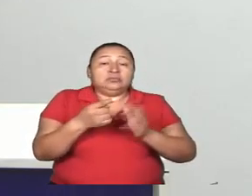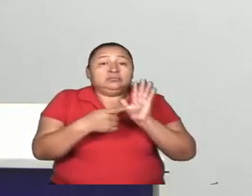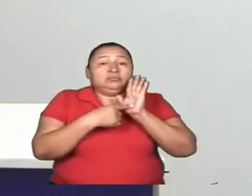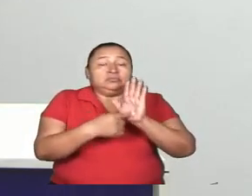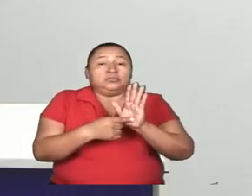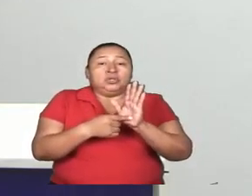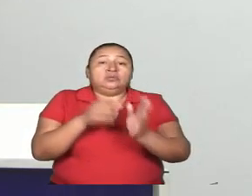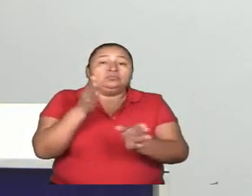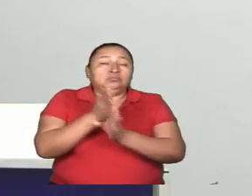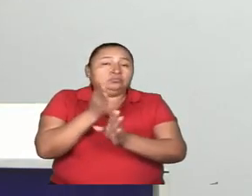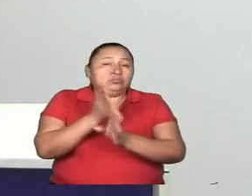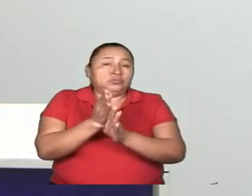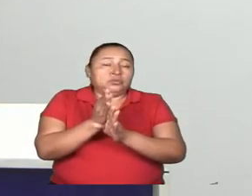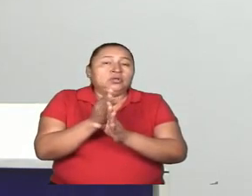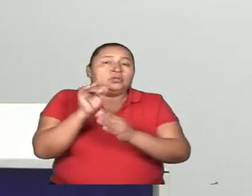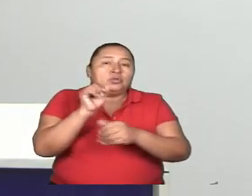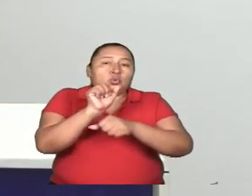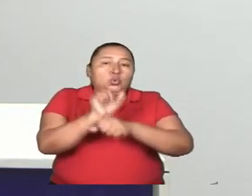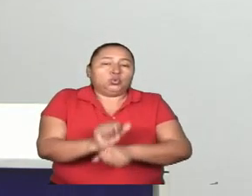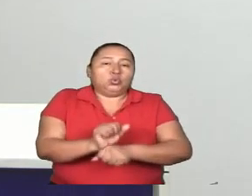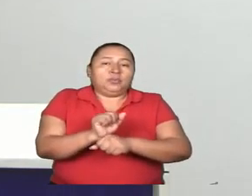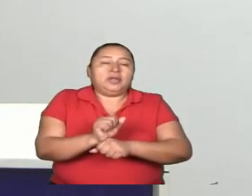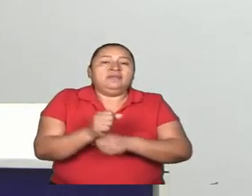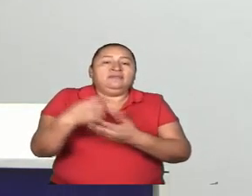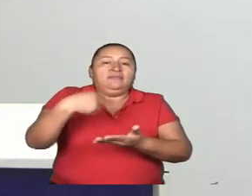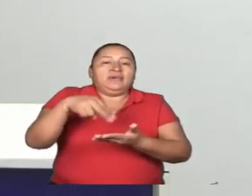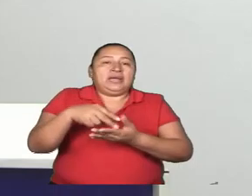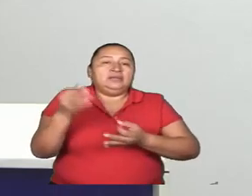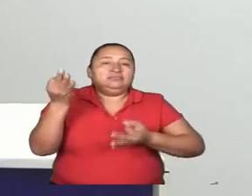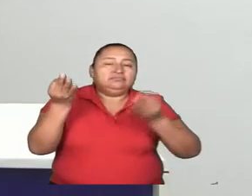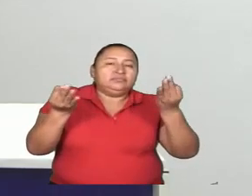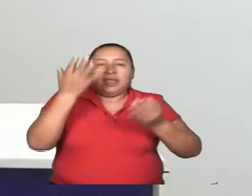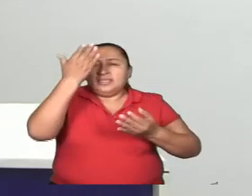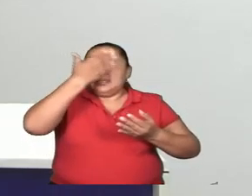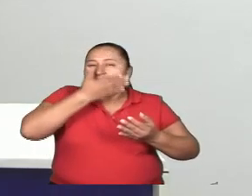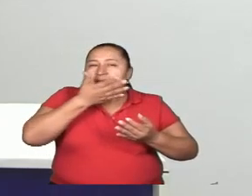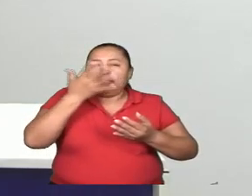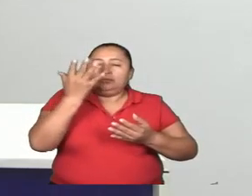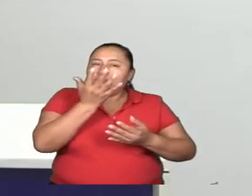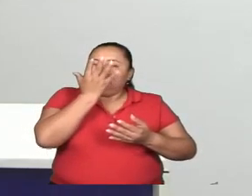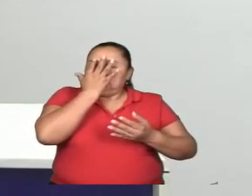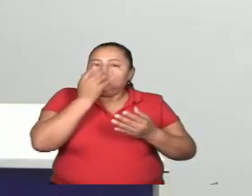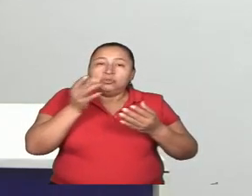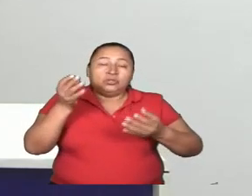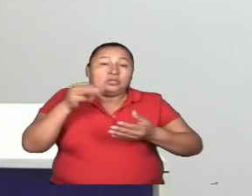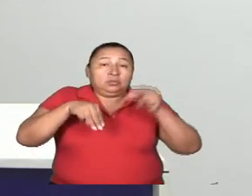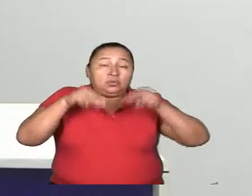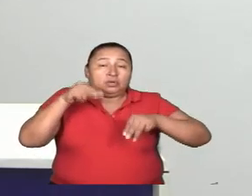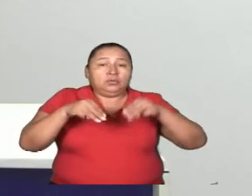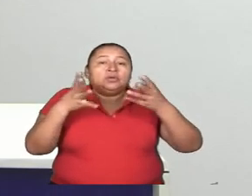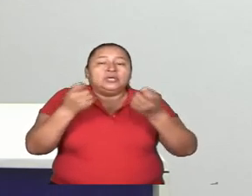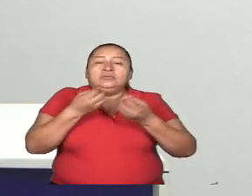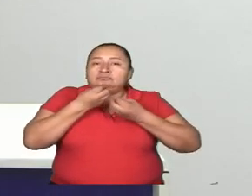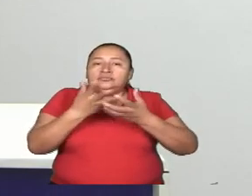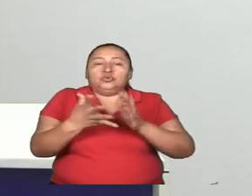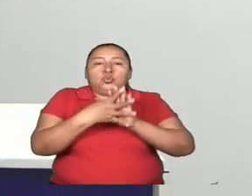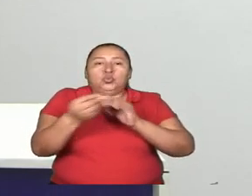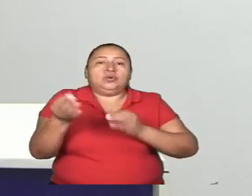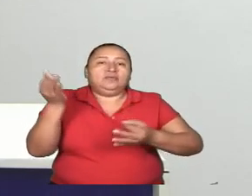el documental del tradicional baile de las negras de Monimbó, con el que se busca reproducir la cultura y tradición de la cuna del folclore